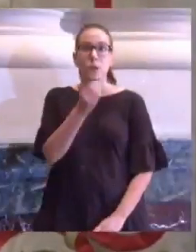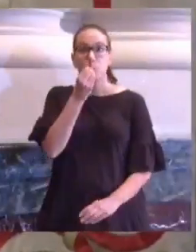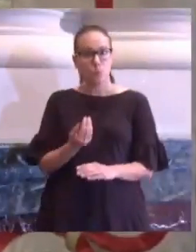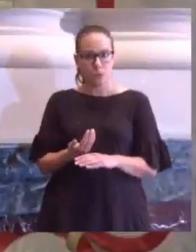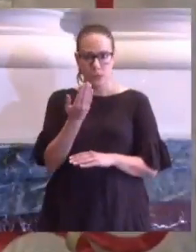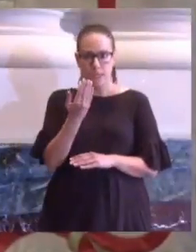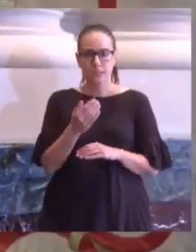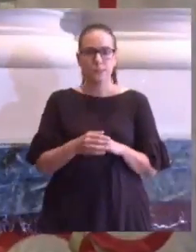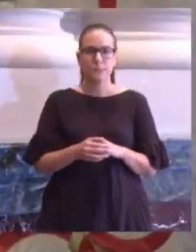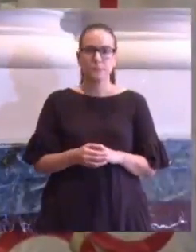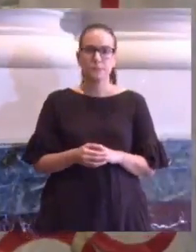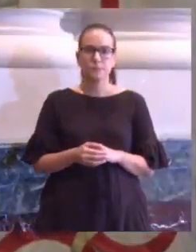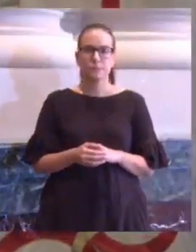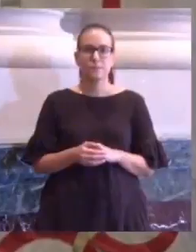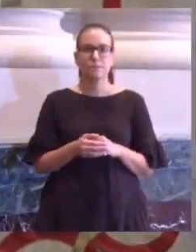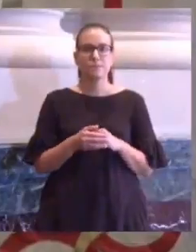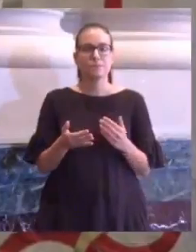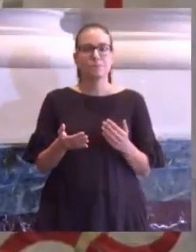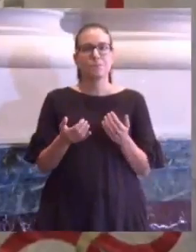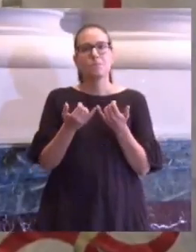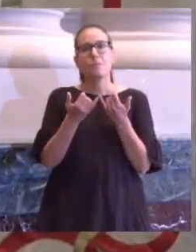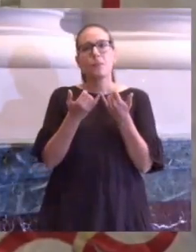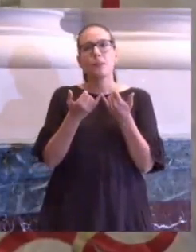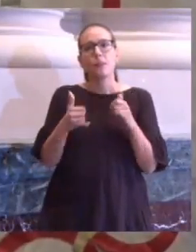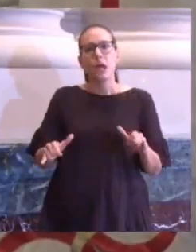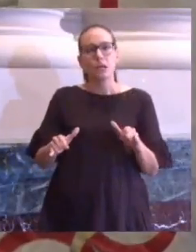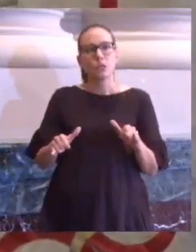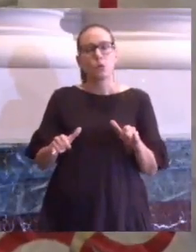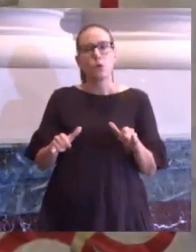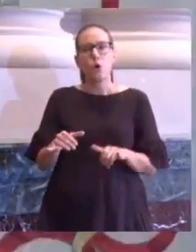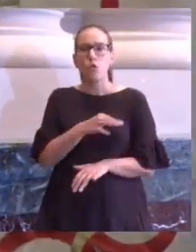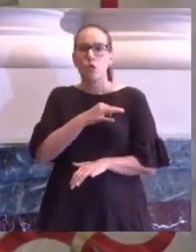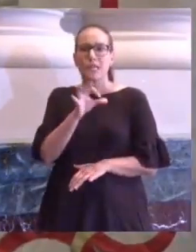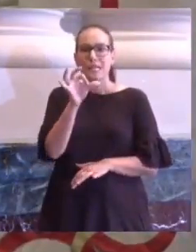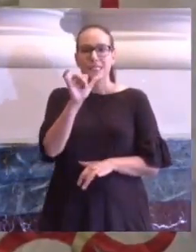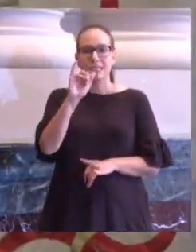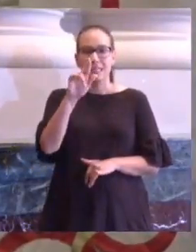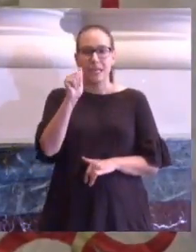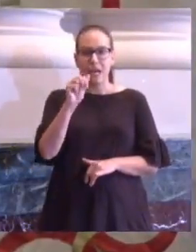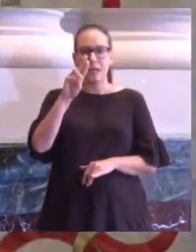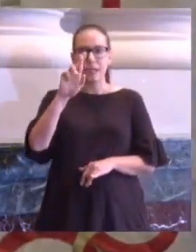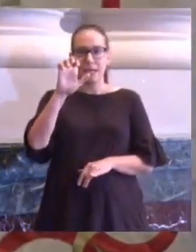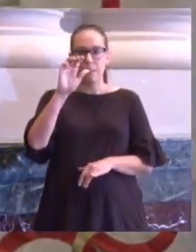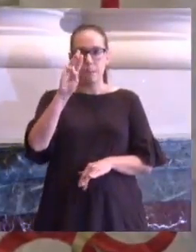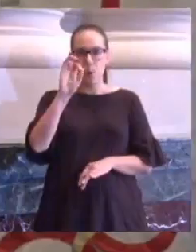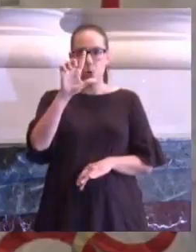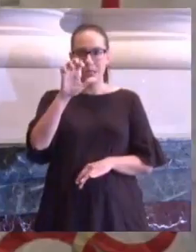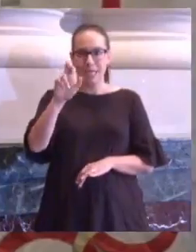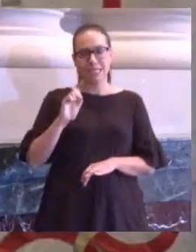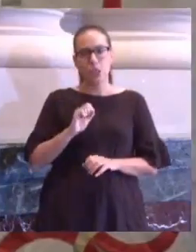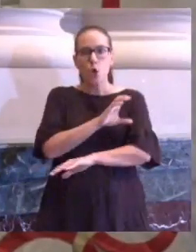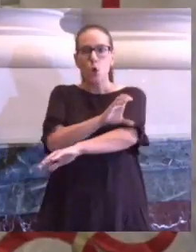Buenos días. Vamos a proceder al acto de toma de posesión de doña Asira Repollés Las Heras como consejera de Sanidad del Gobierno de